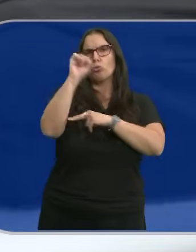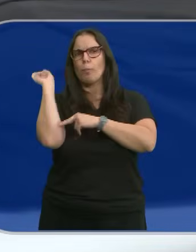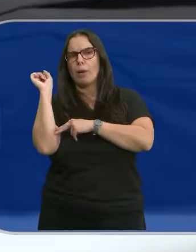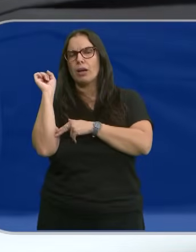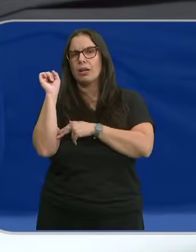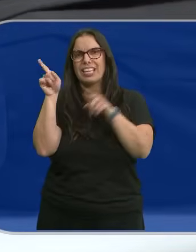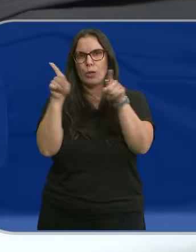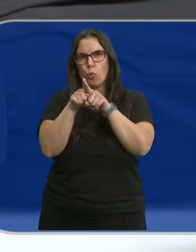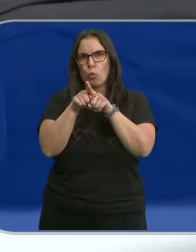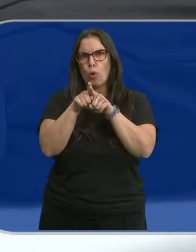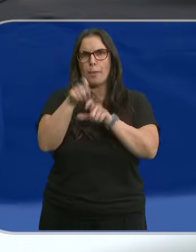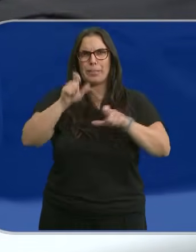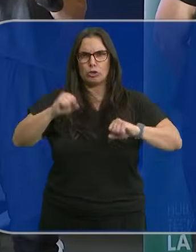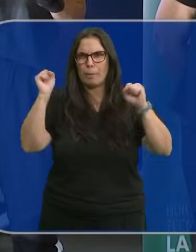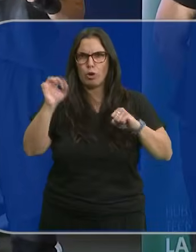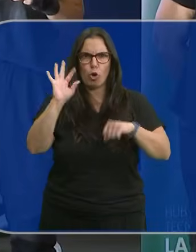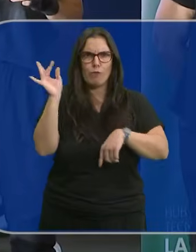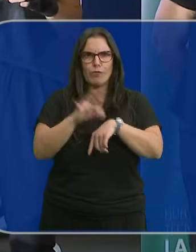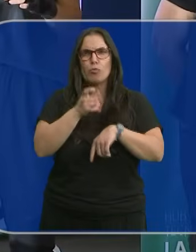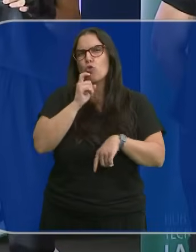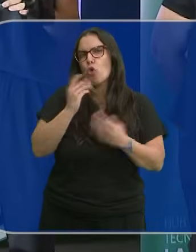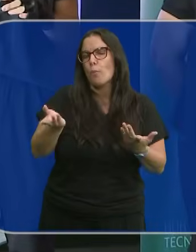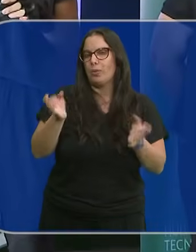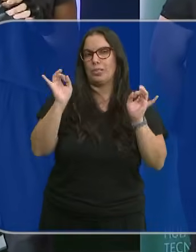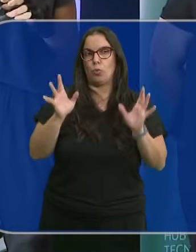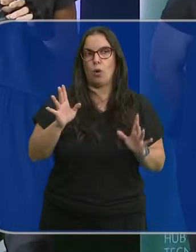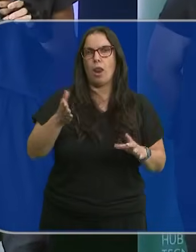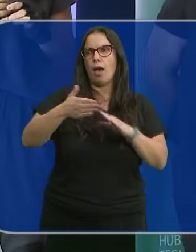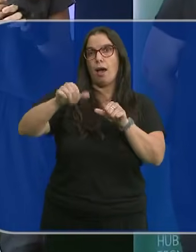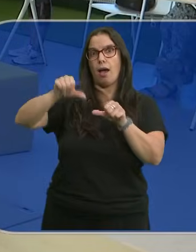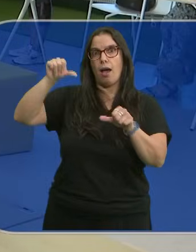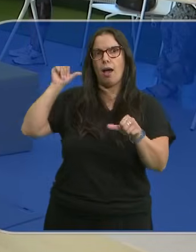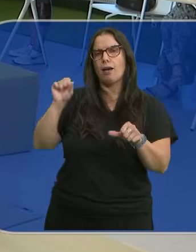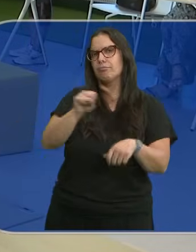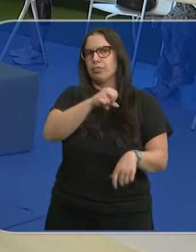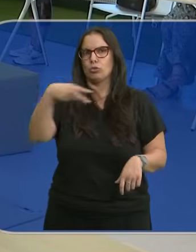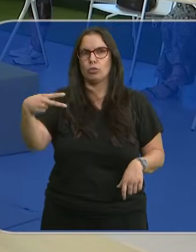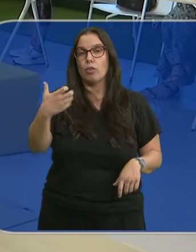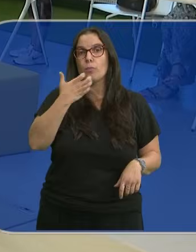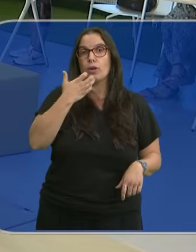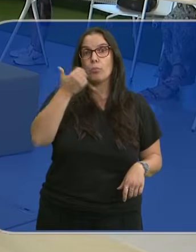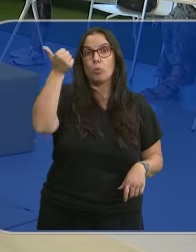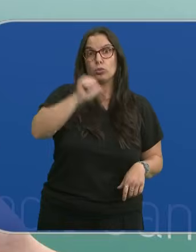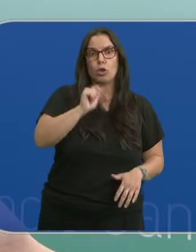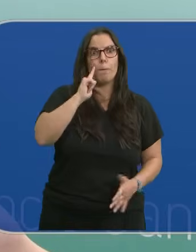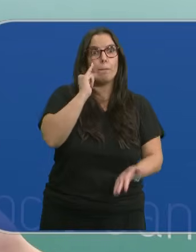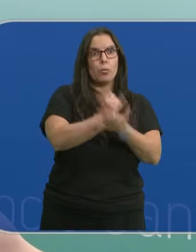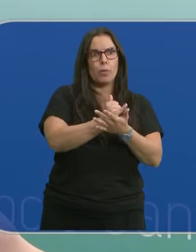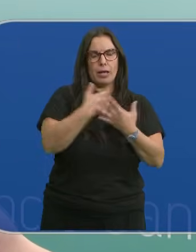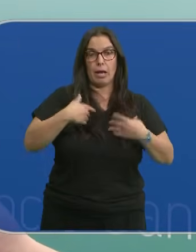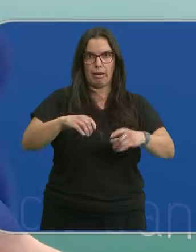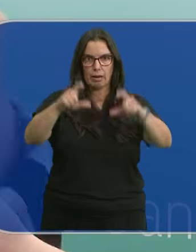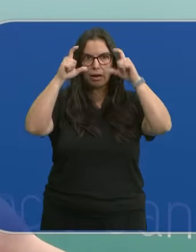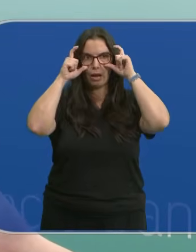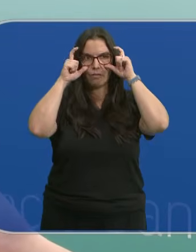como lo harían personas con diferentes condiciones. En otras ocasiones ha tenido resultados espectaculares, como lo que le ocurrió a un chico que lo probó. Se puso las